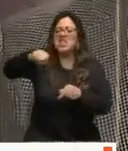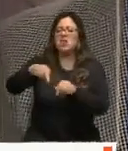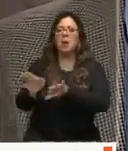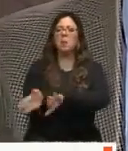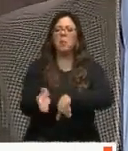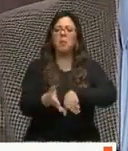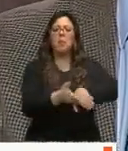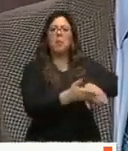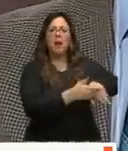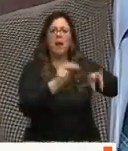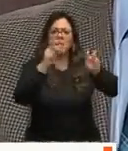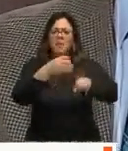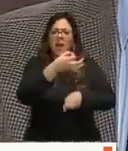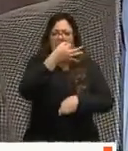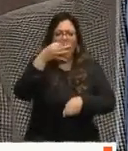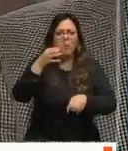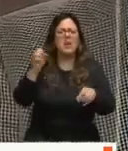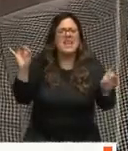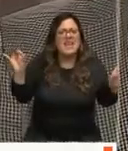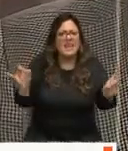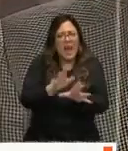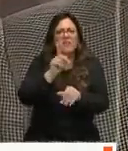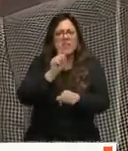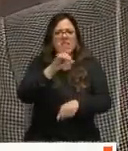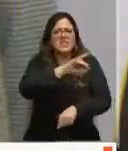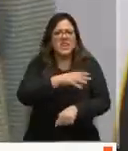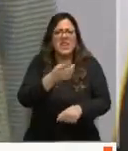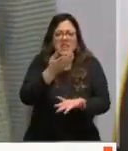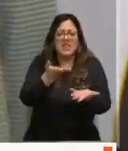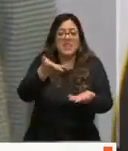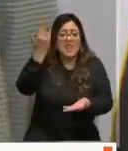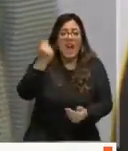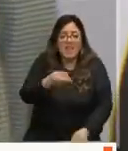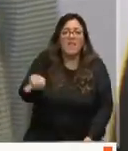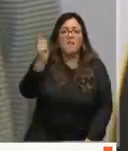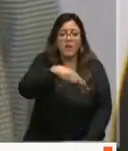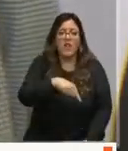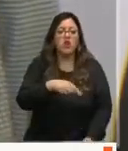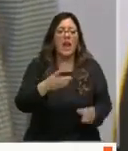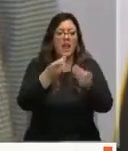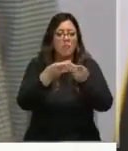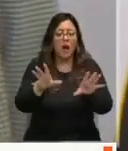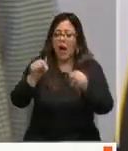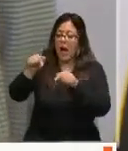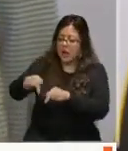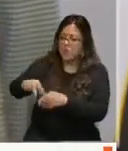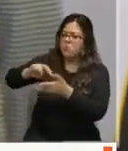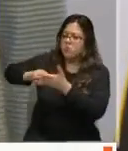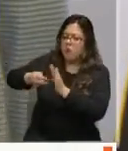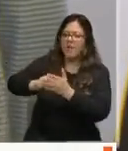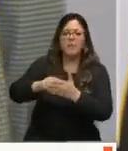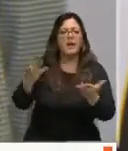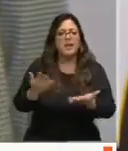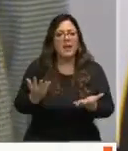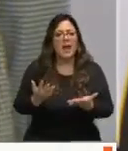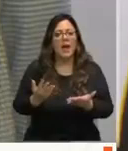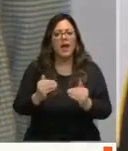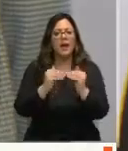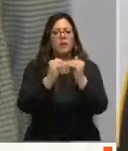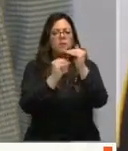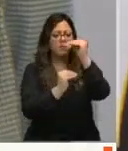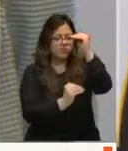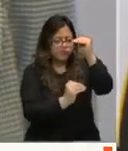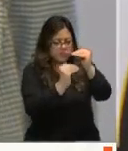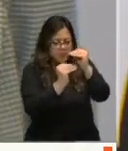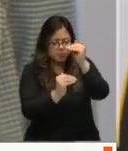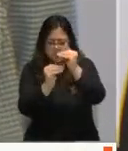de corrupción más graves que ha tenido Chile desde el retorno a la democracia. Porque tenemos un problema de una brecha